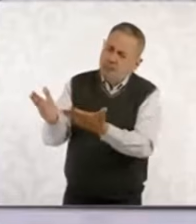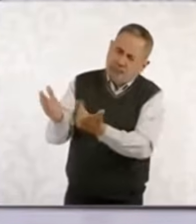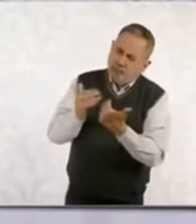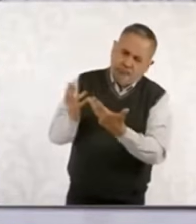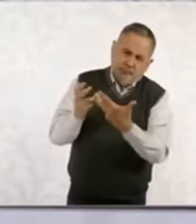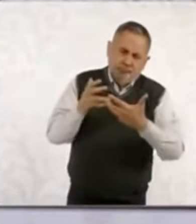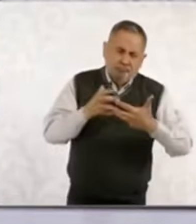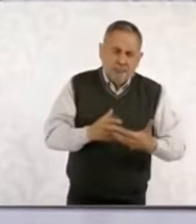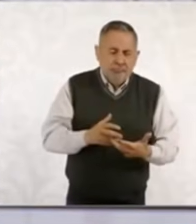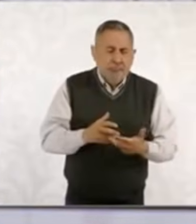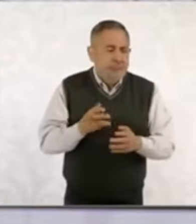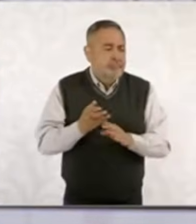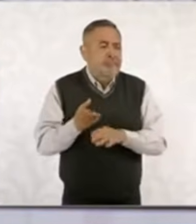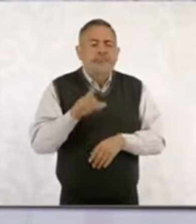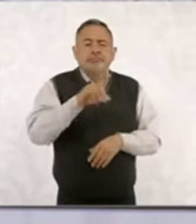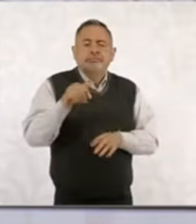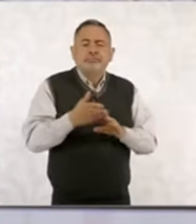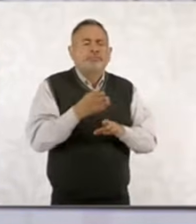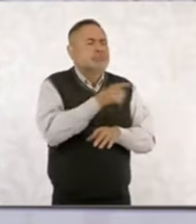un poco en la época,